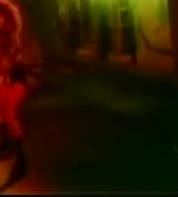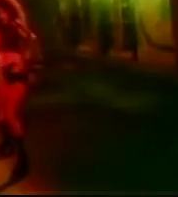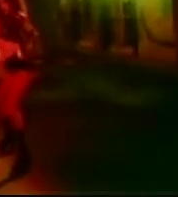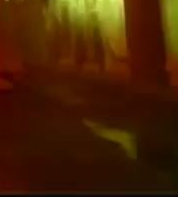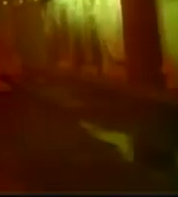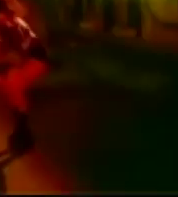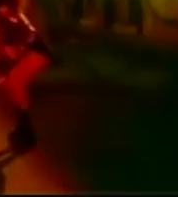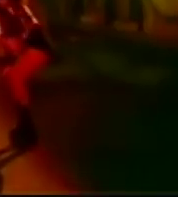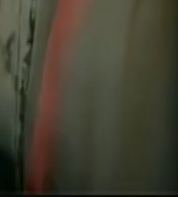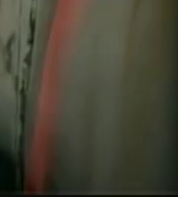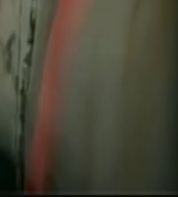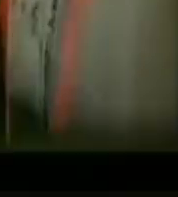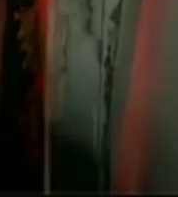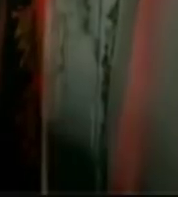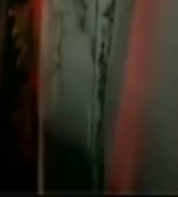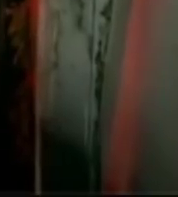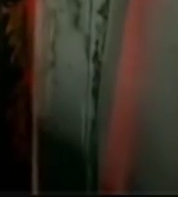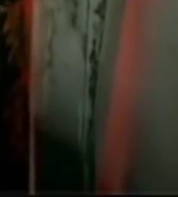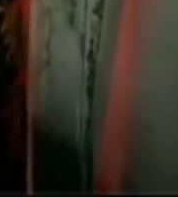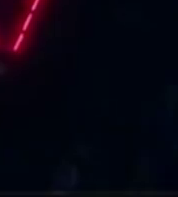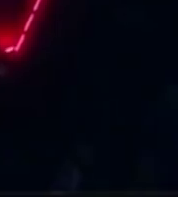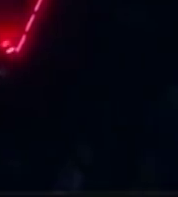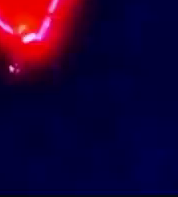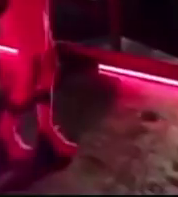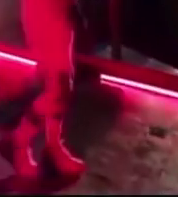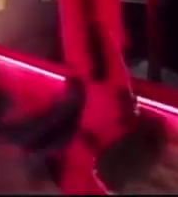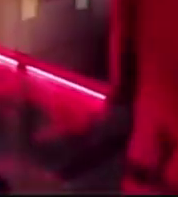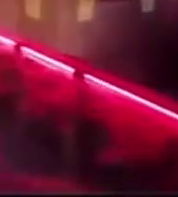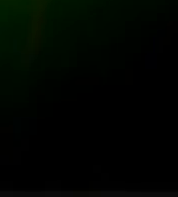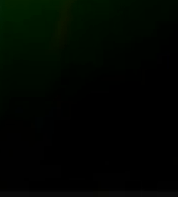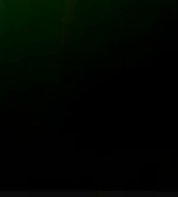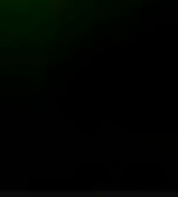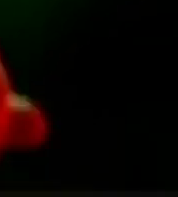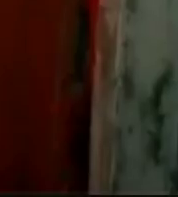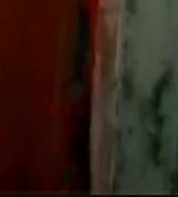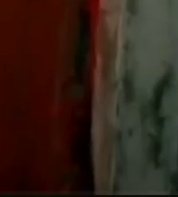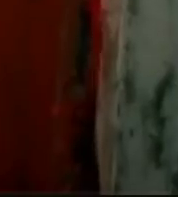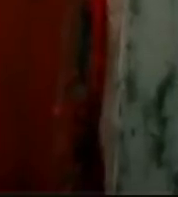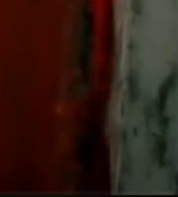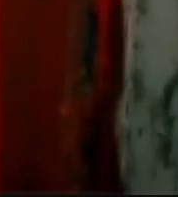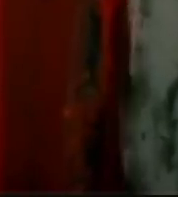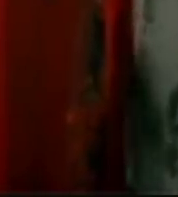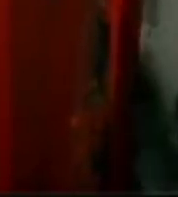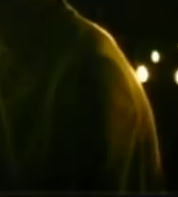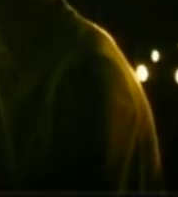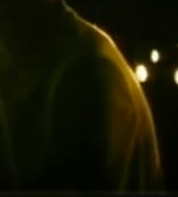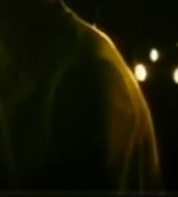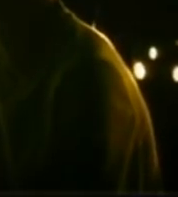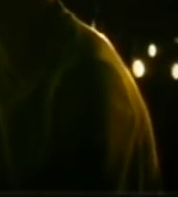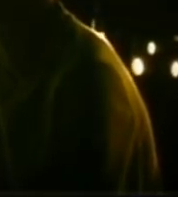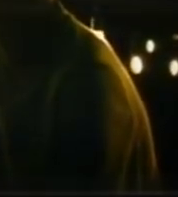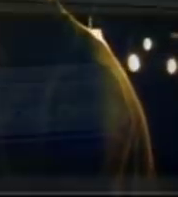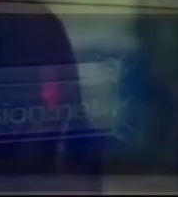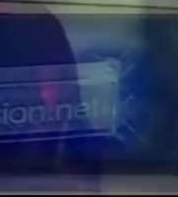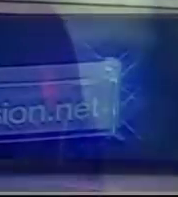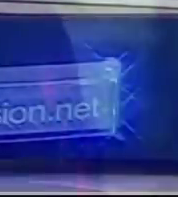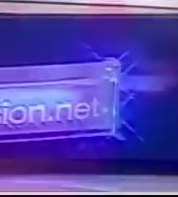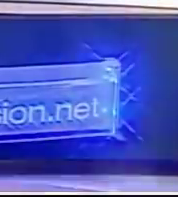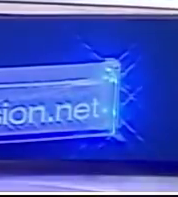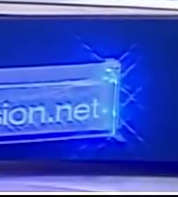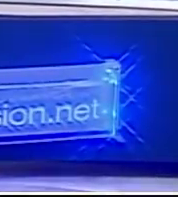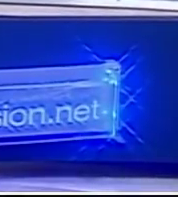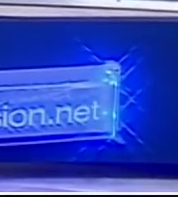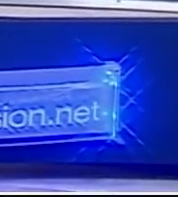lo que quería. Y si con la bailaras mejor todavía. Mami, yo sé lo